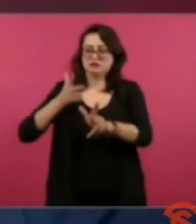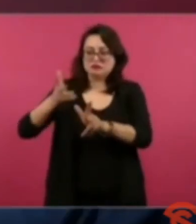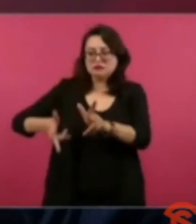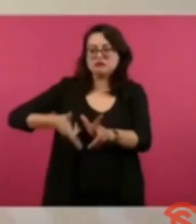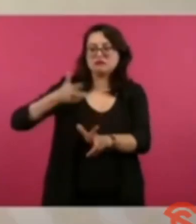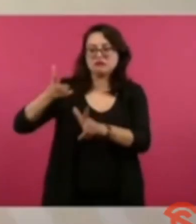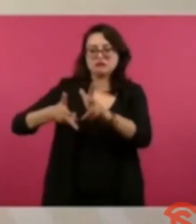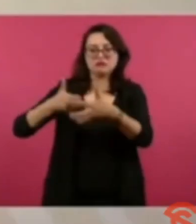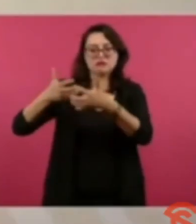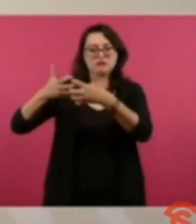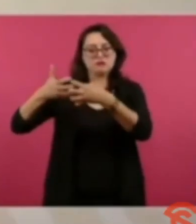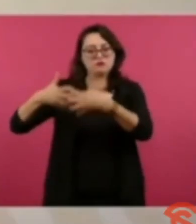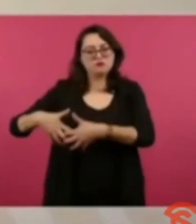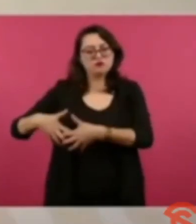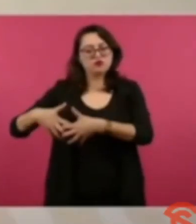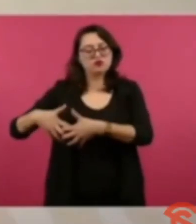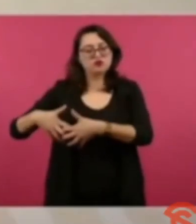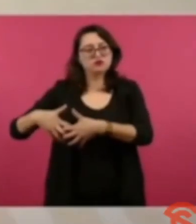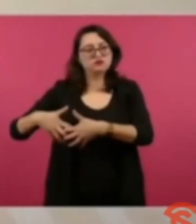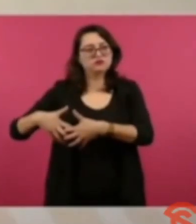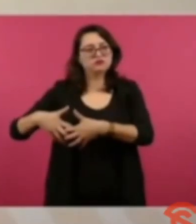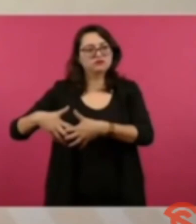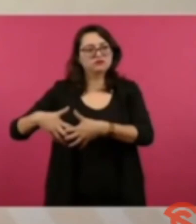Ya todo el sureste,